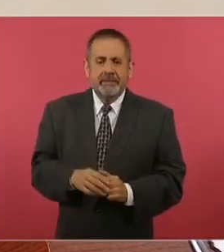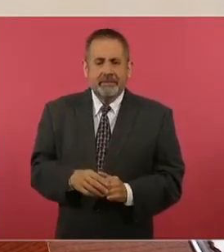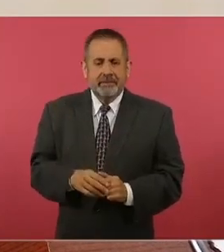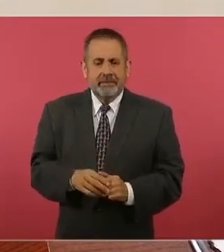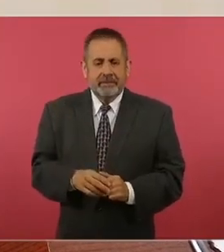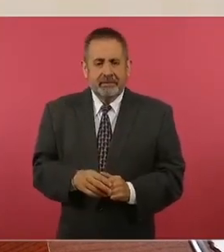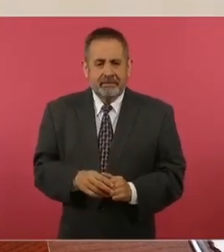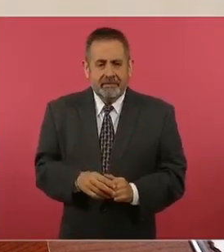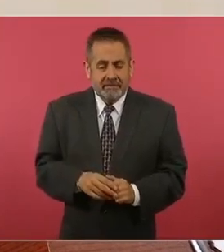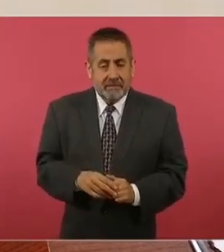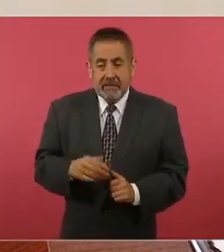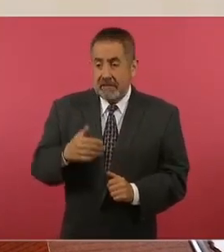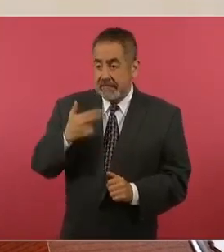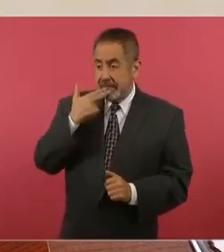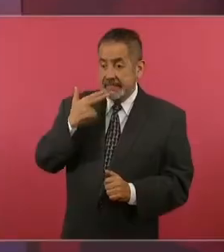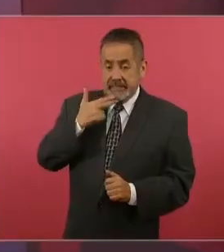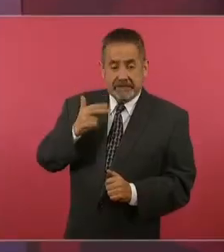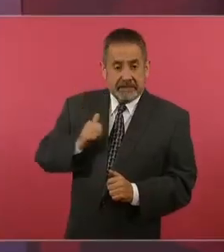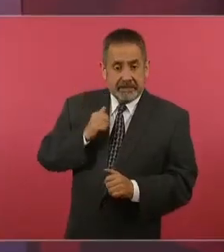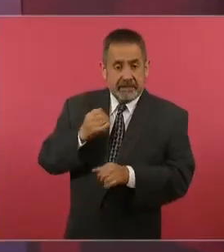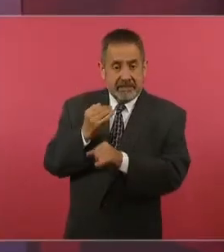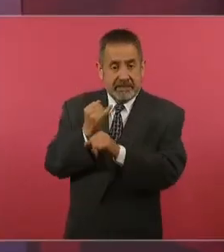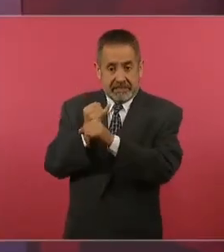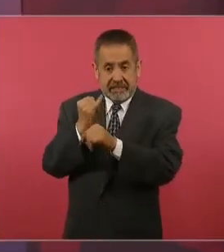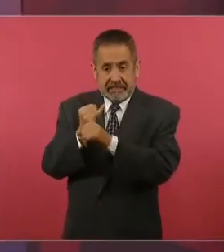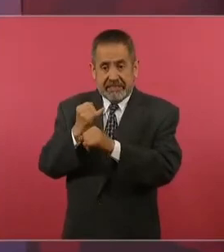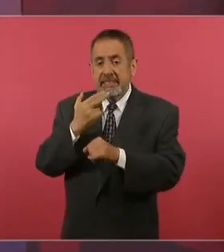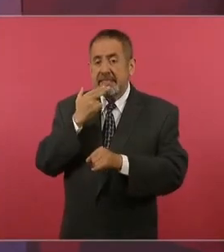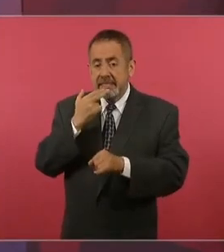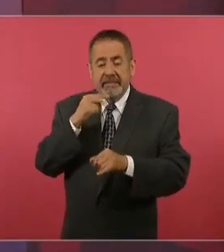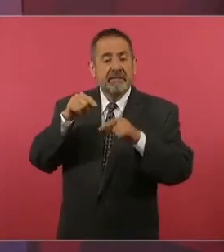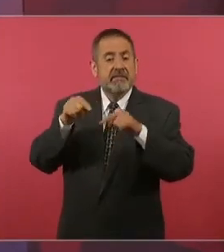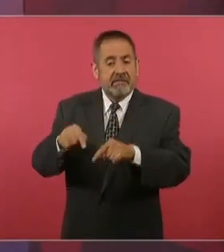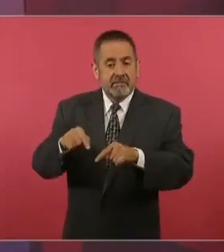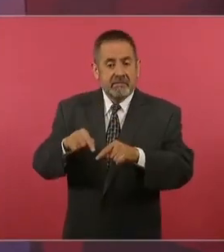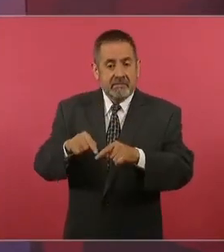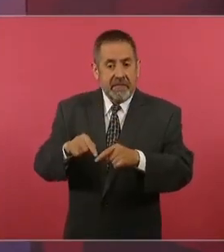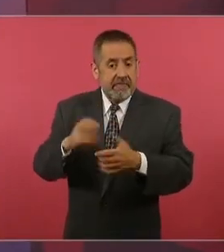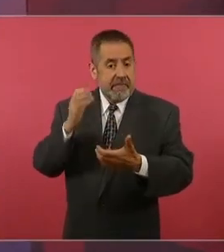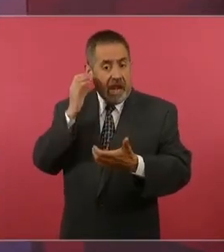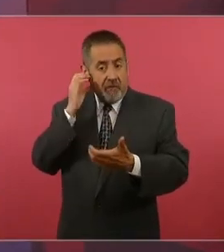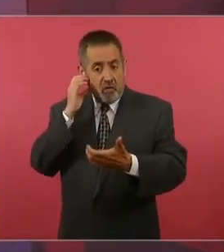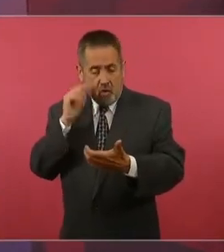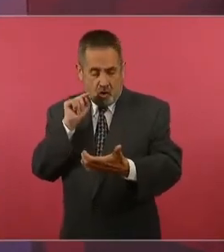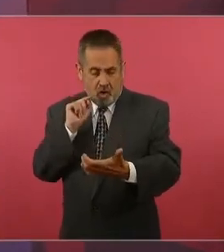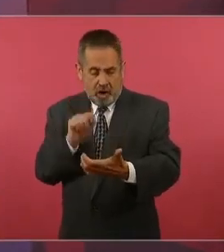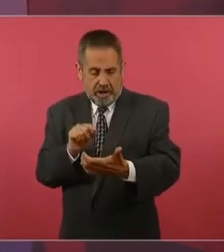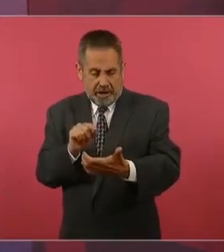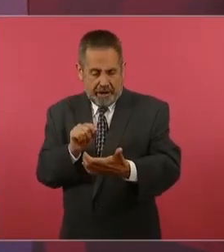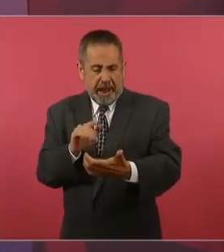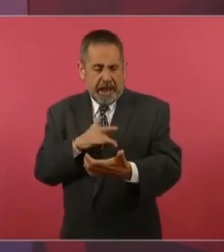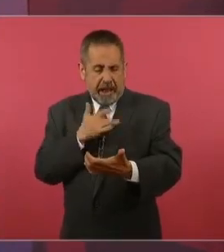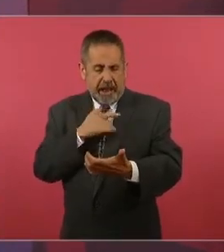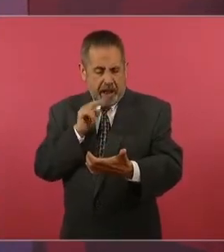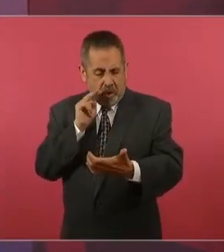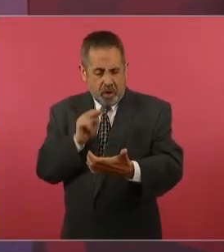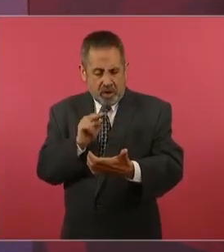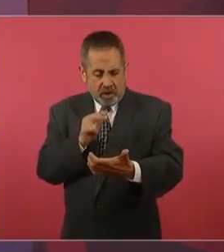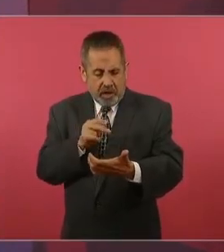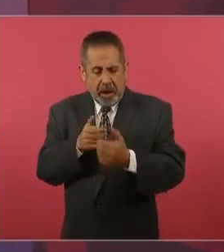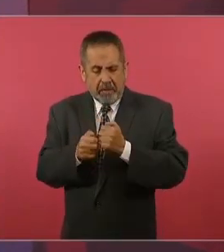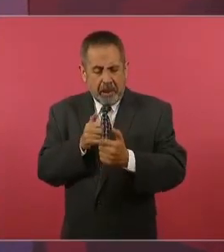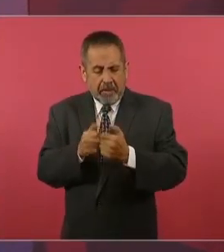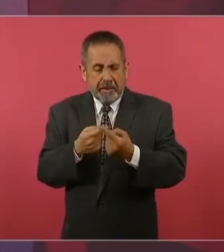la ventaja de las redes es que quien tiene un teléfono puede